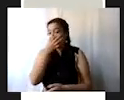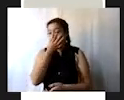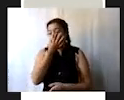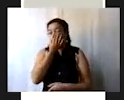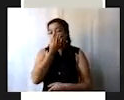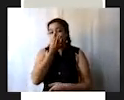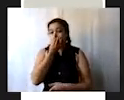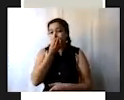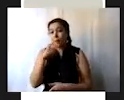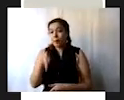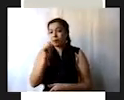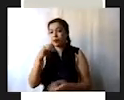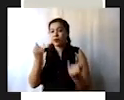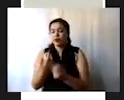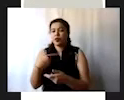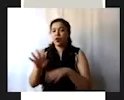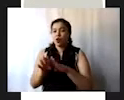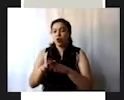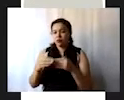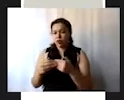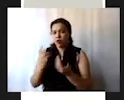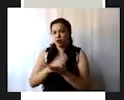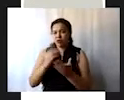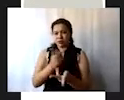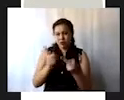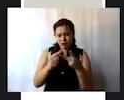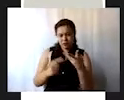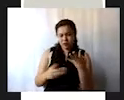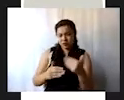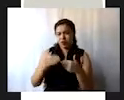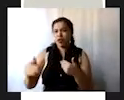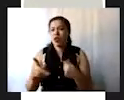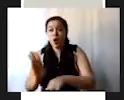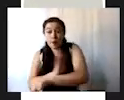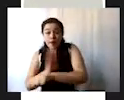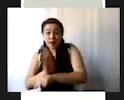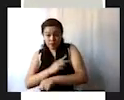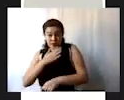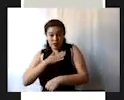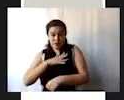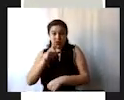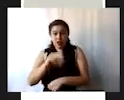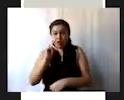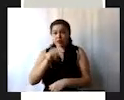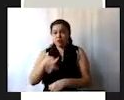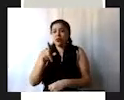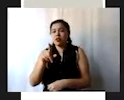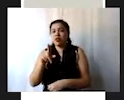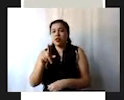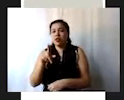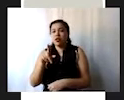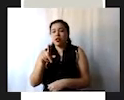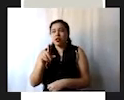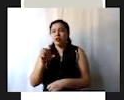ir un poco más allá a solo que sea pensar en el beneficio, sino también en lo que tenemos